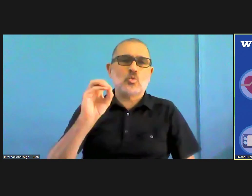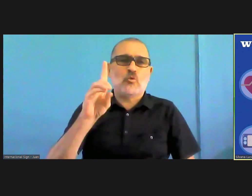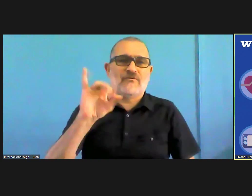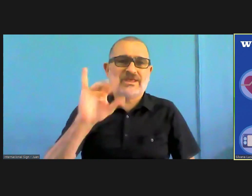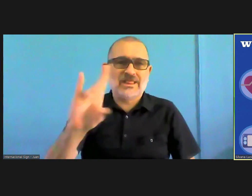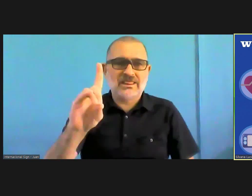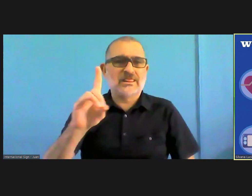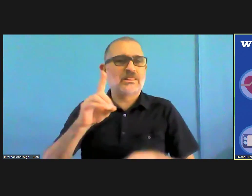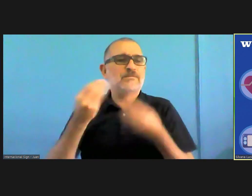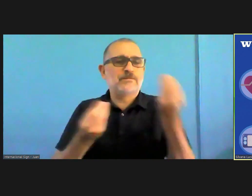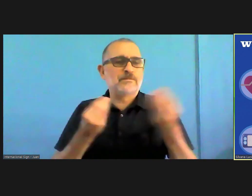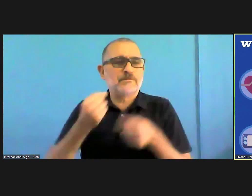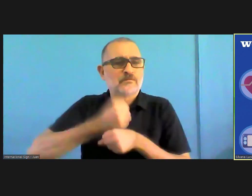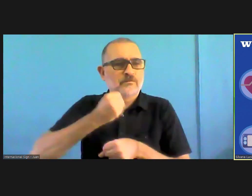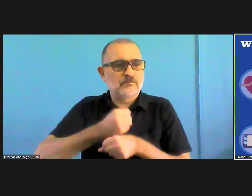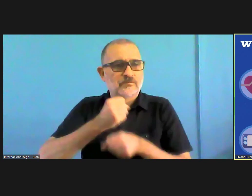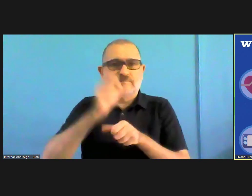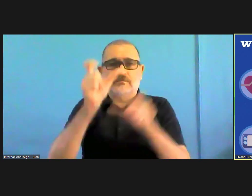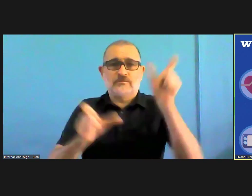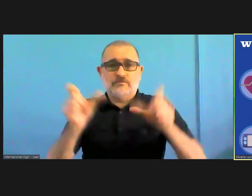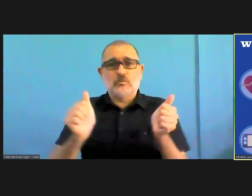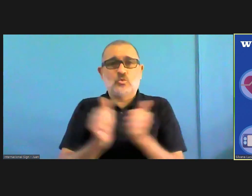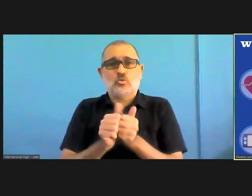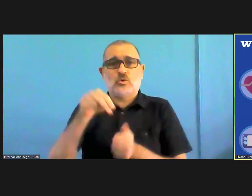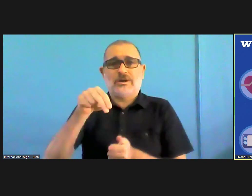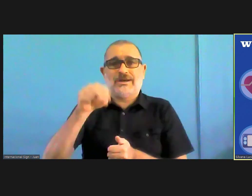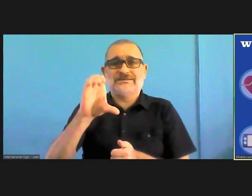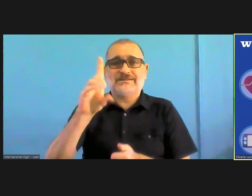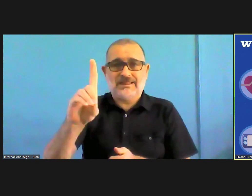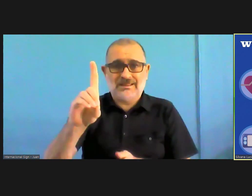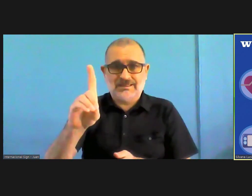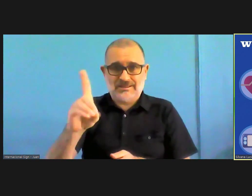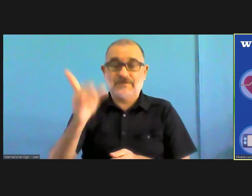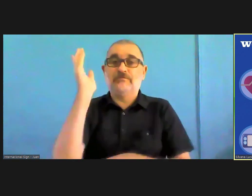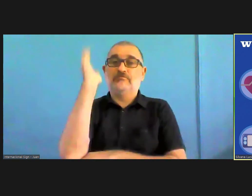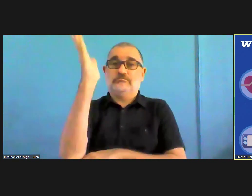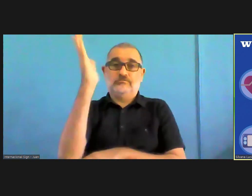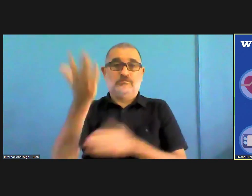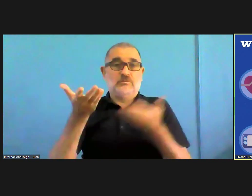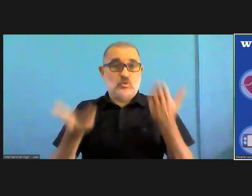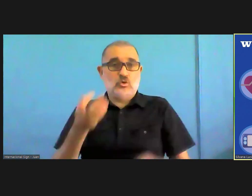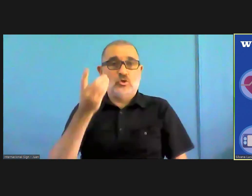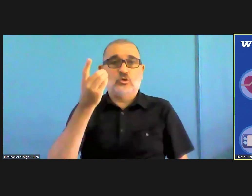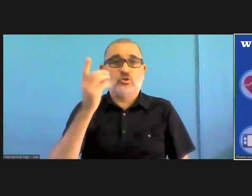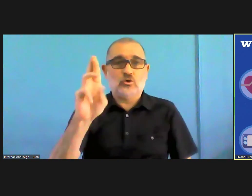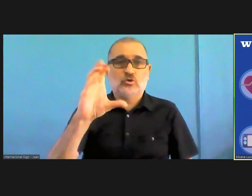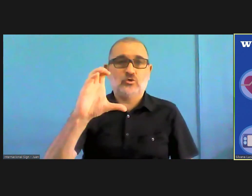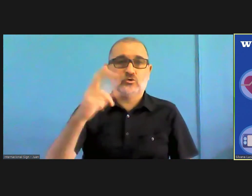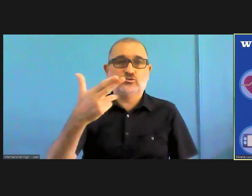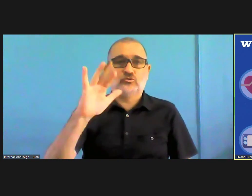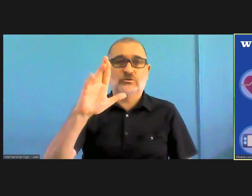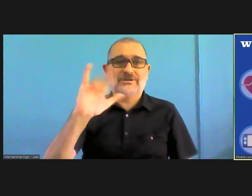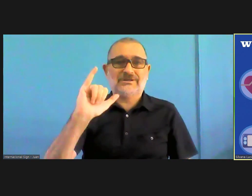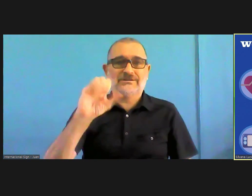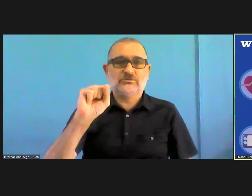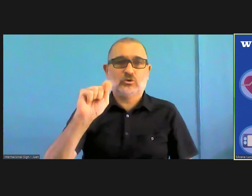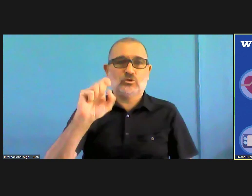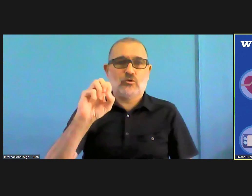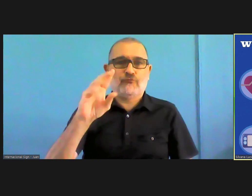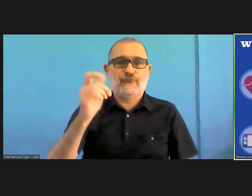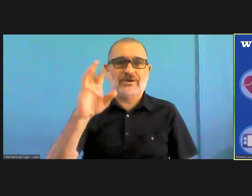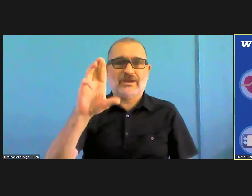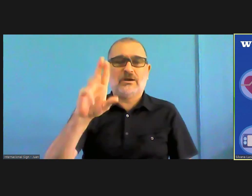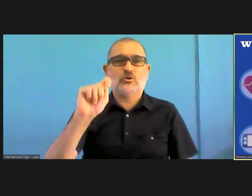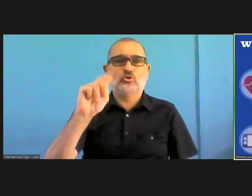al honorable Christopher Tufton, ministro de Salud y Bienestar en Jamaica, tiene un doctorado y además